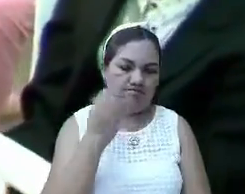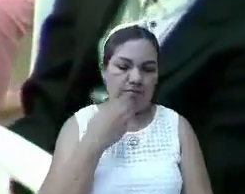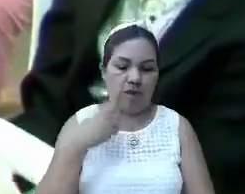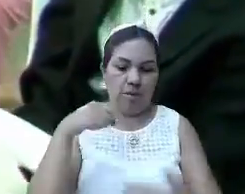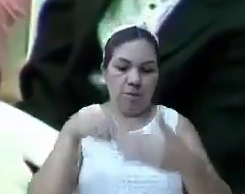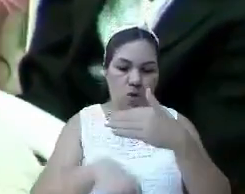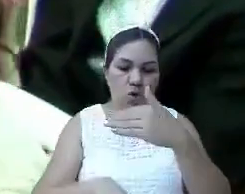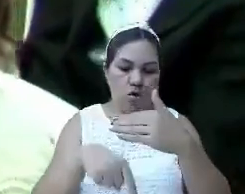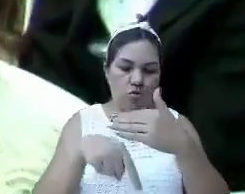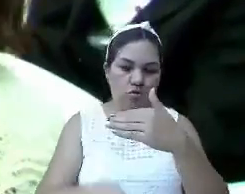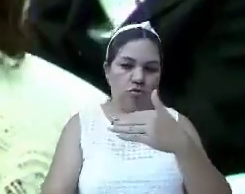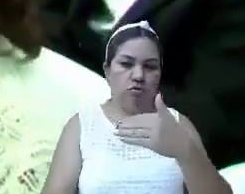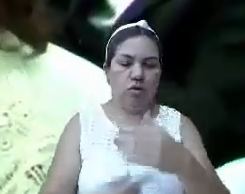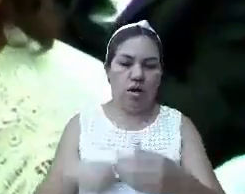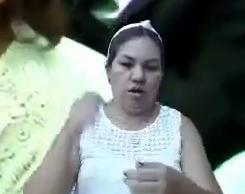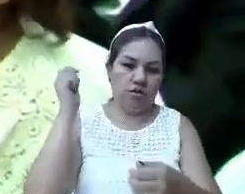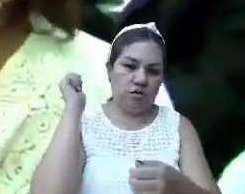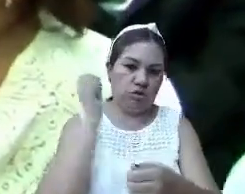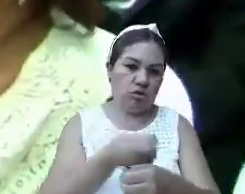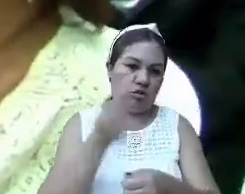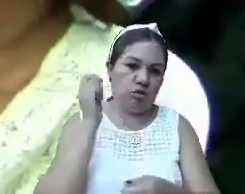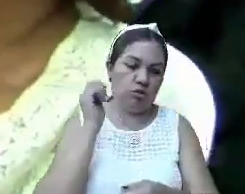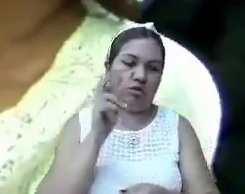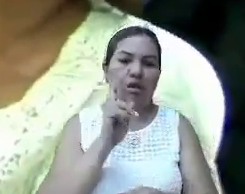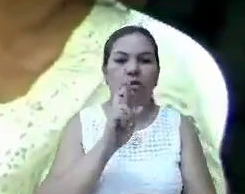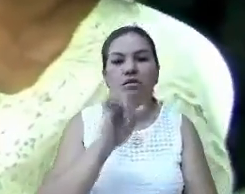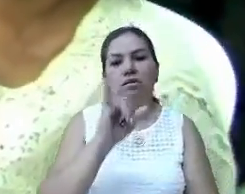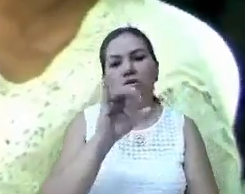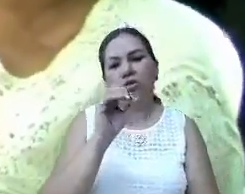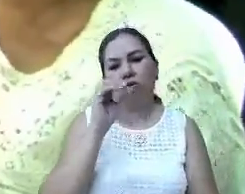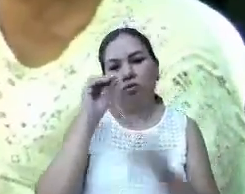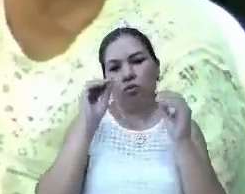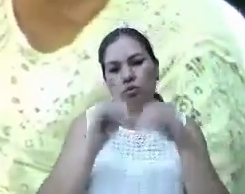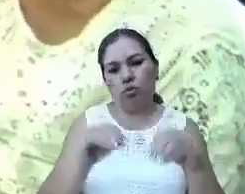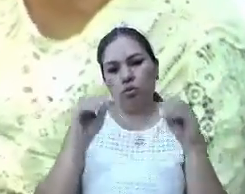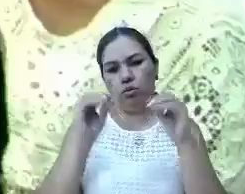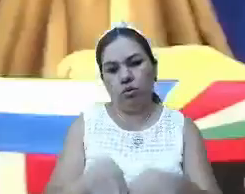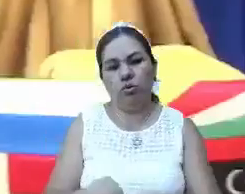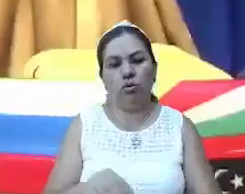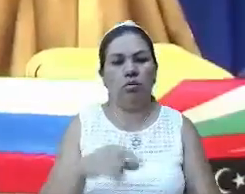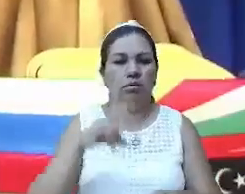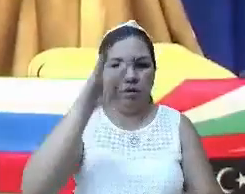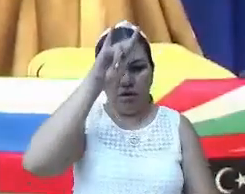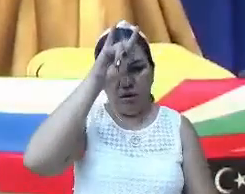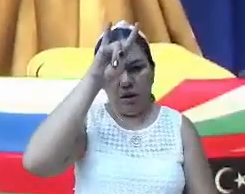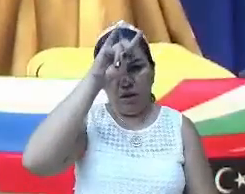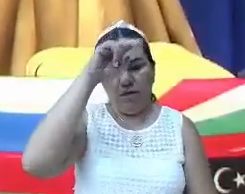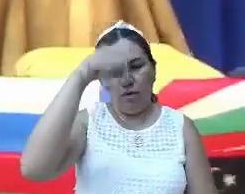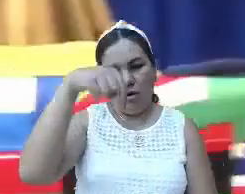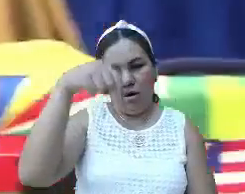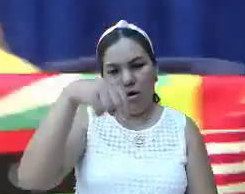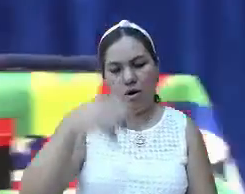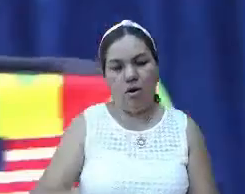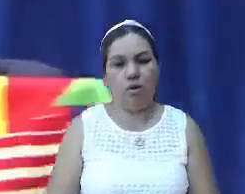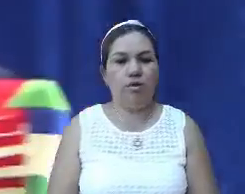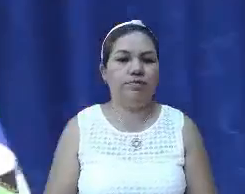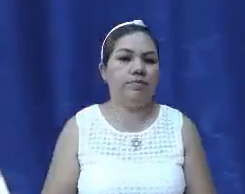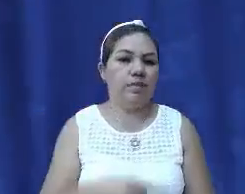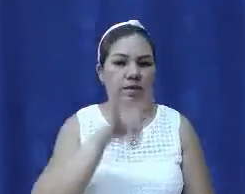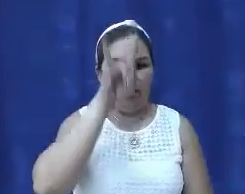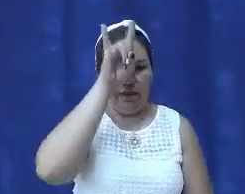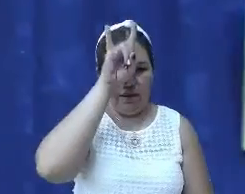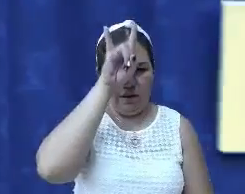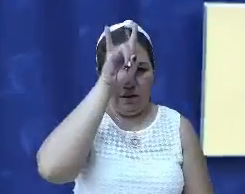profundo, azota el río sucio del diablo en esta temporada. Y ese diablo que